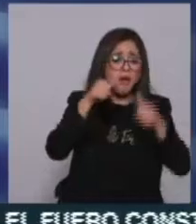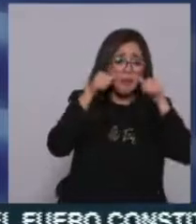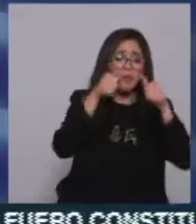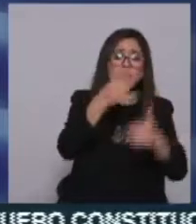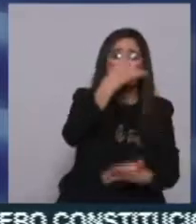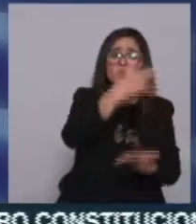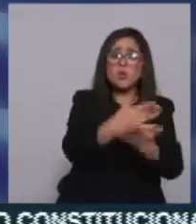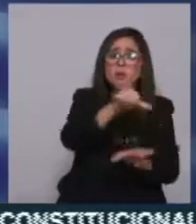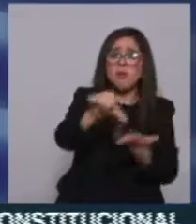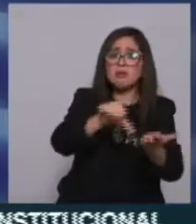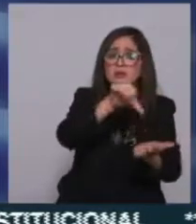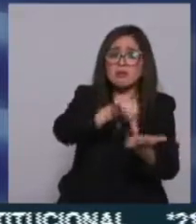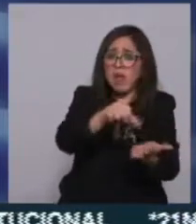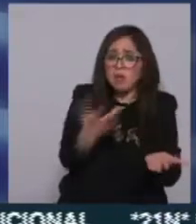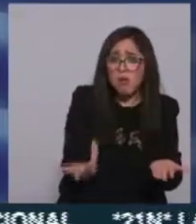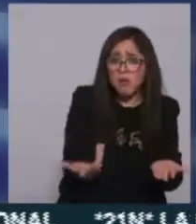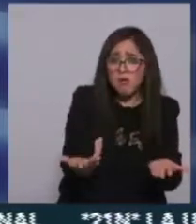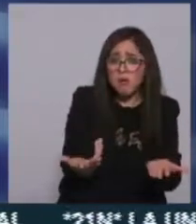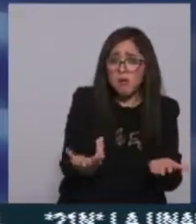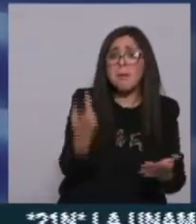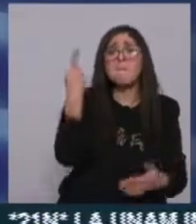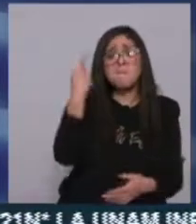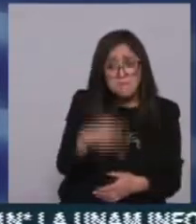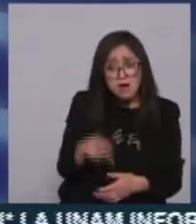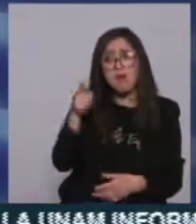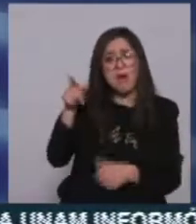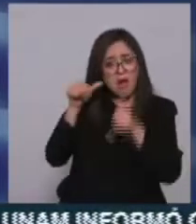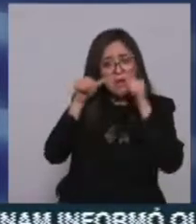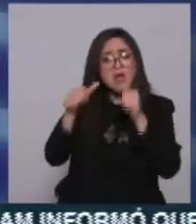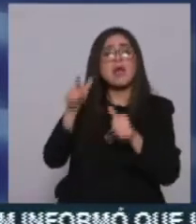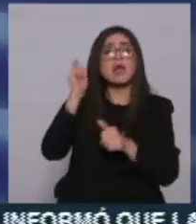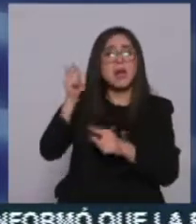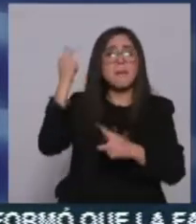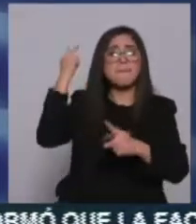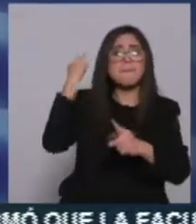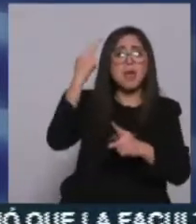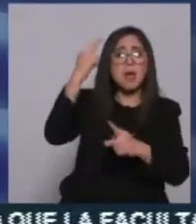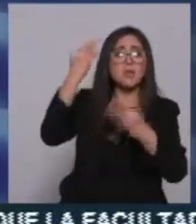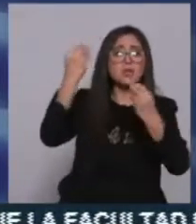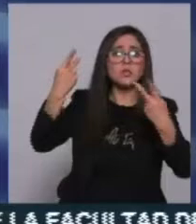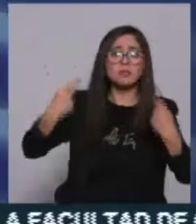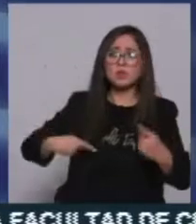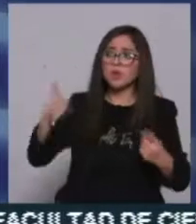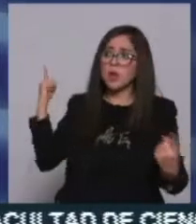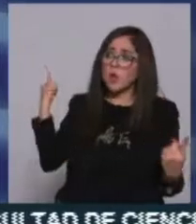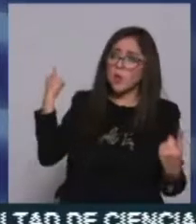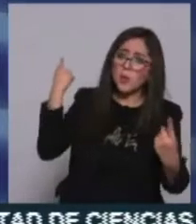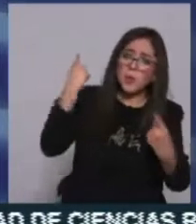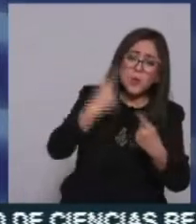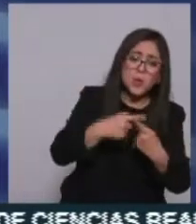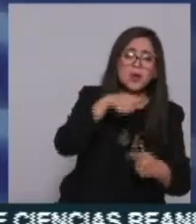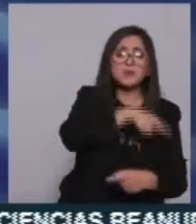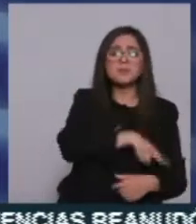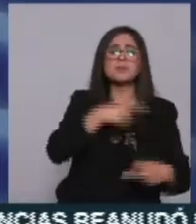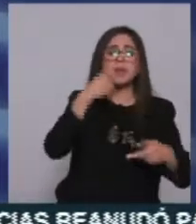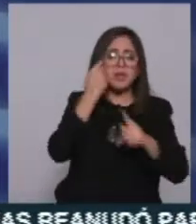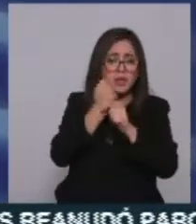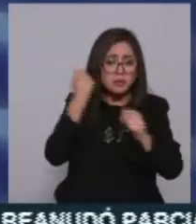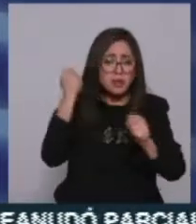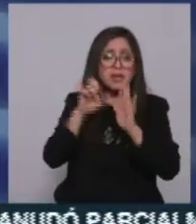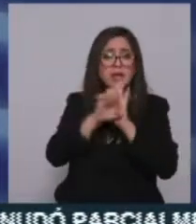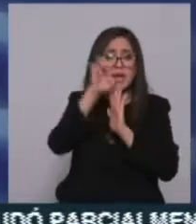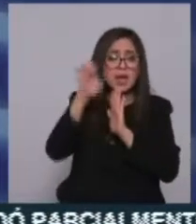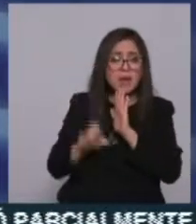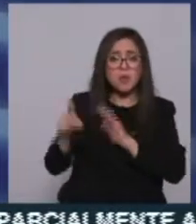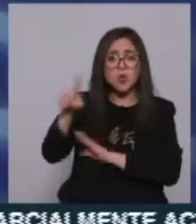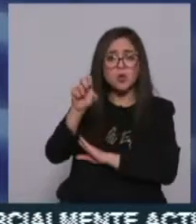necesidad de que la gran mayoría de los viajes son en zonas centrales de la ciudad. Entonces, a lo mejor viene gente del tren suburbano, se baja en Buenavista